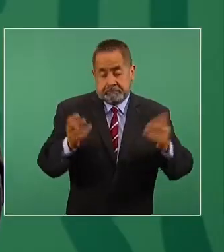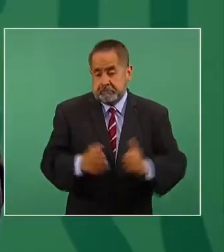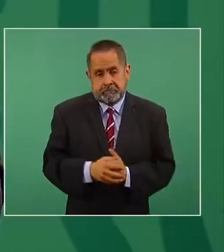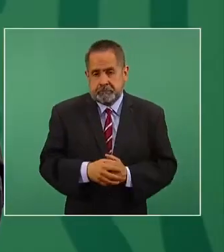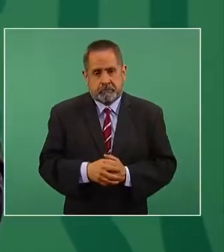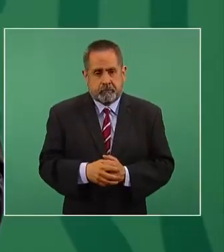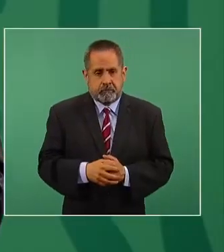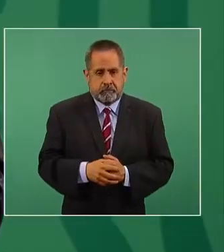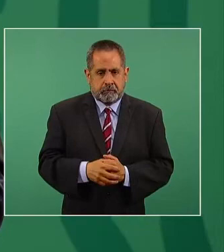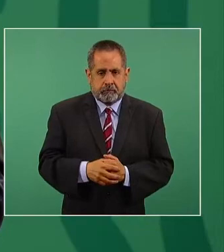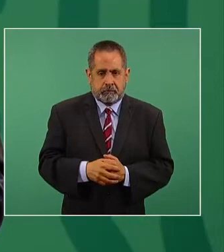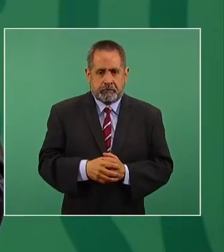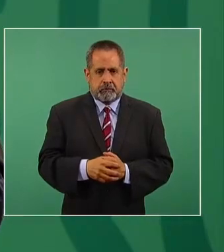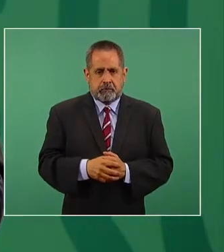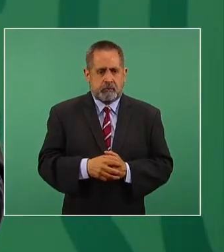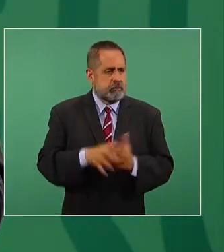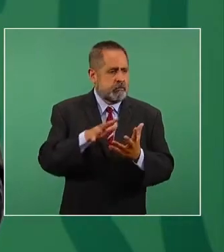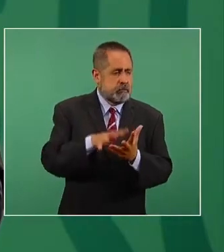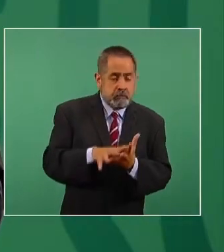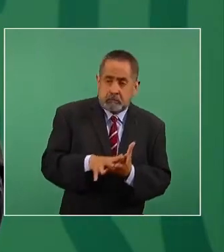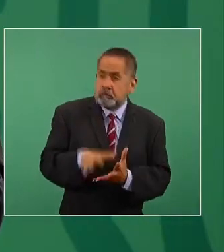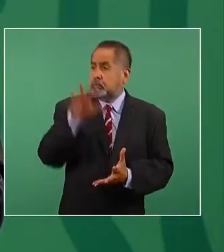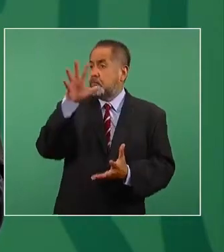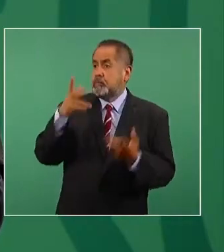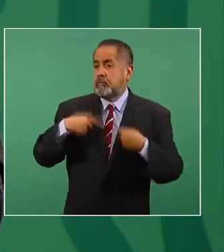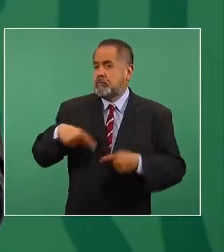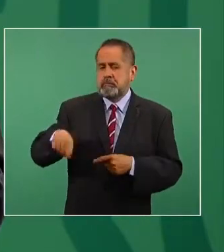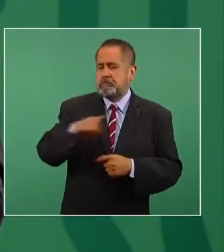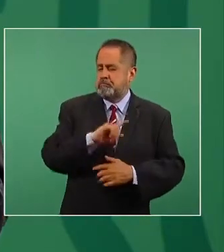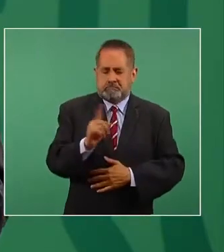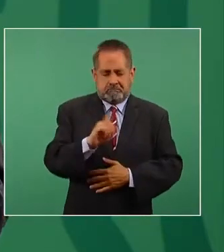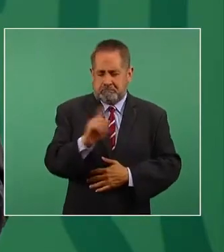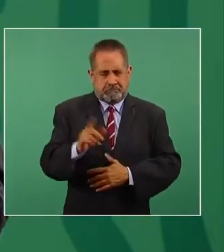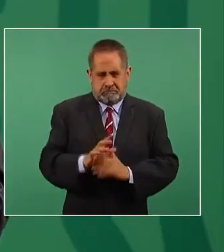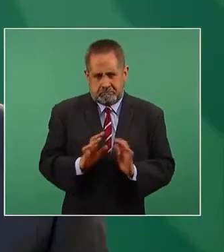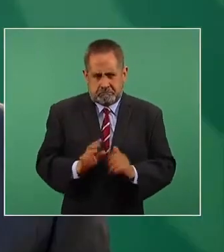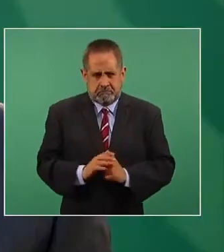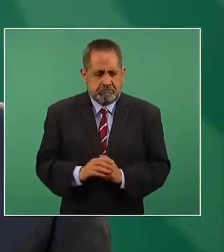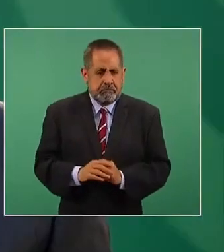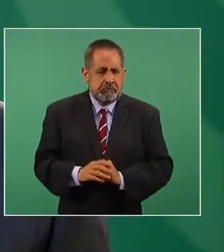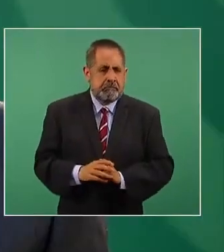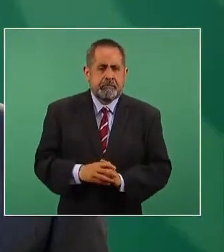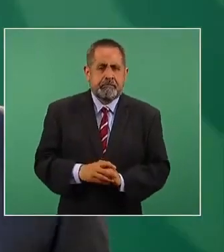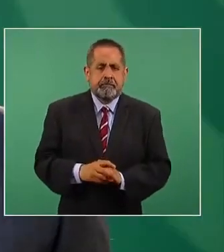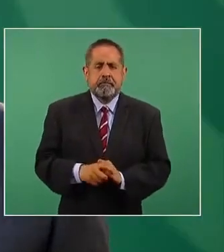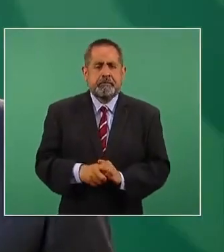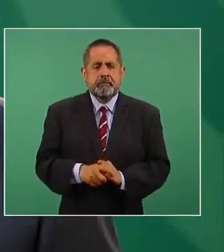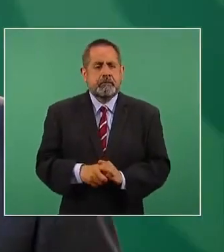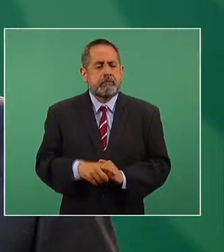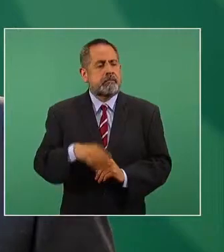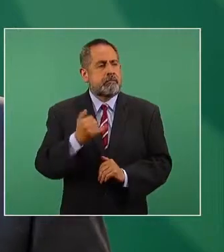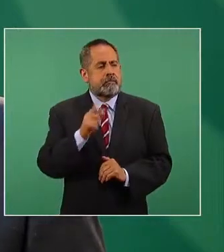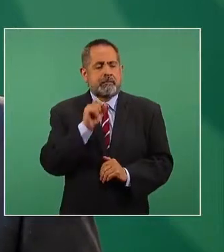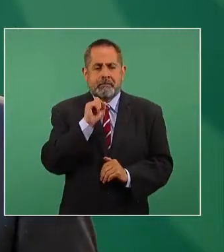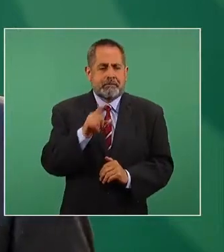no es la mayoría del pueblo, y desde luego no